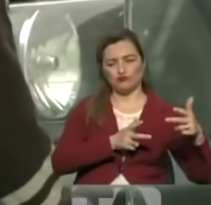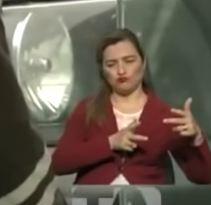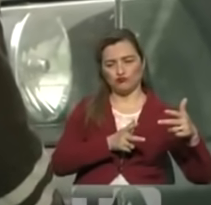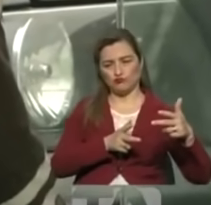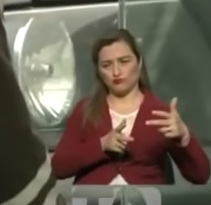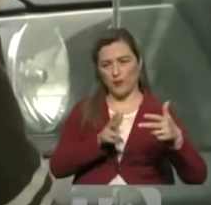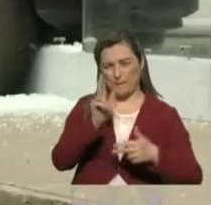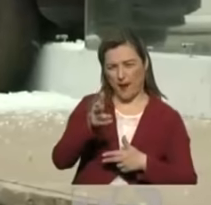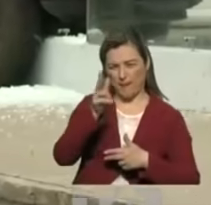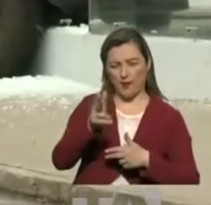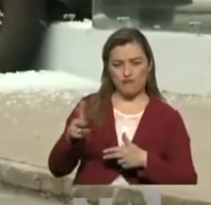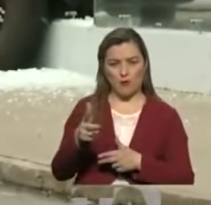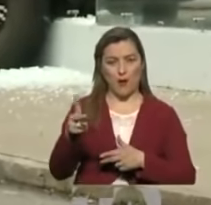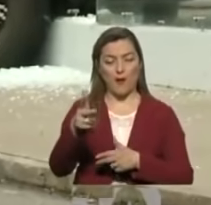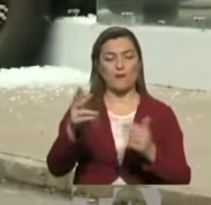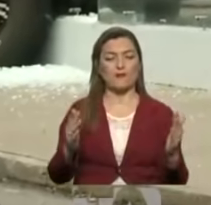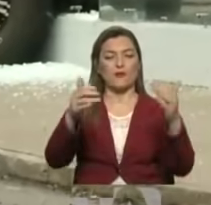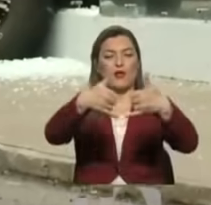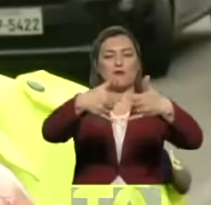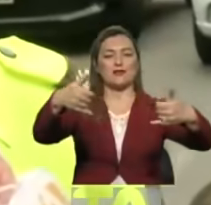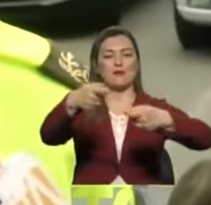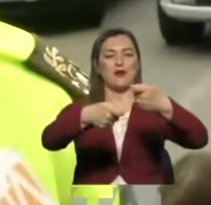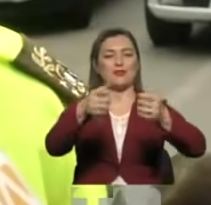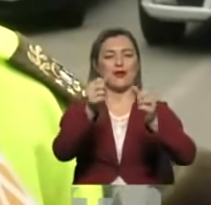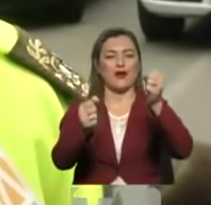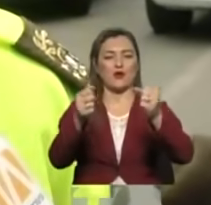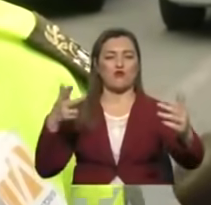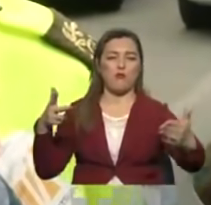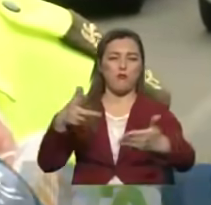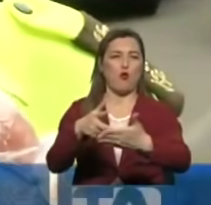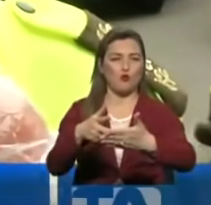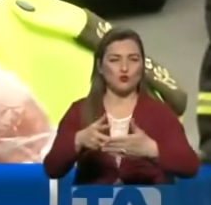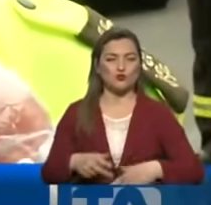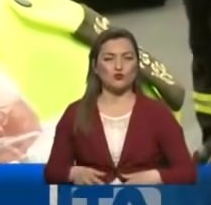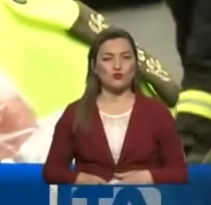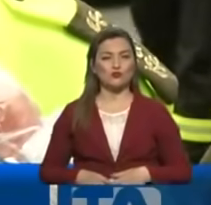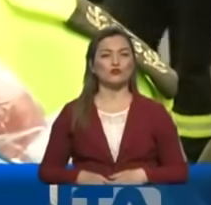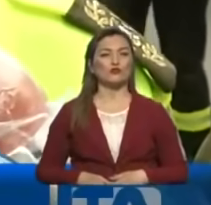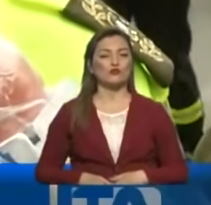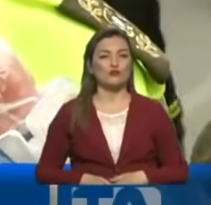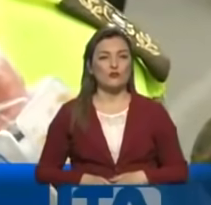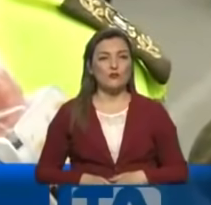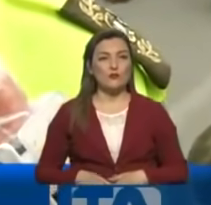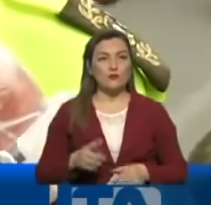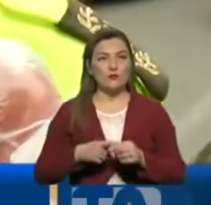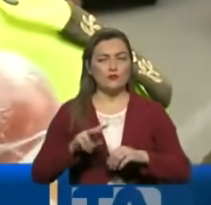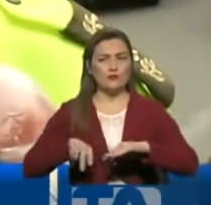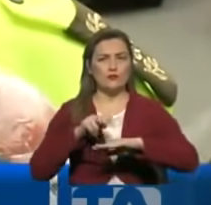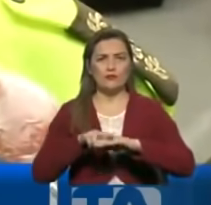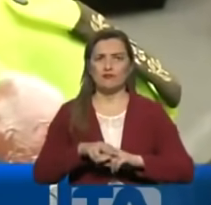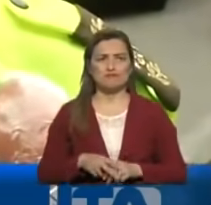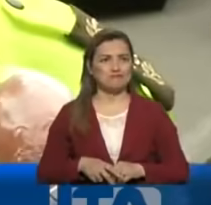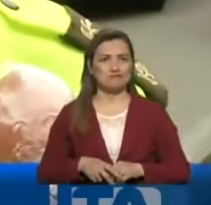camioneta pierde pista y se choca contra un concesionario de vehículos. Esta es una situación que no ha sido algo común en Quito, este es un